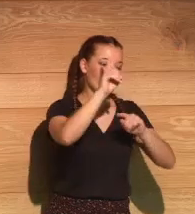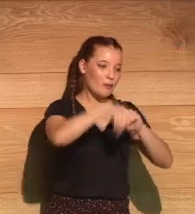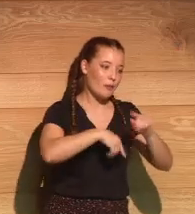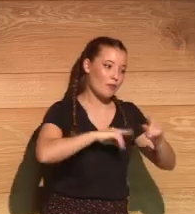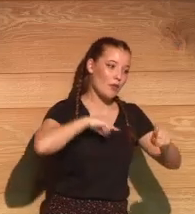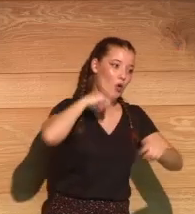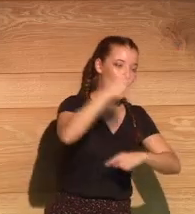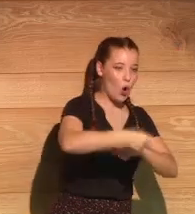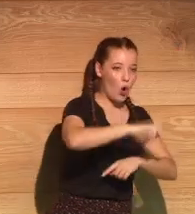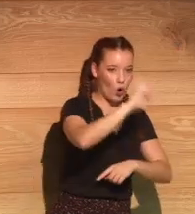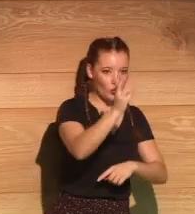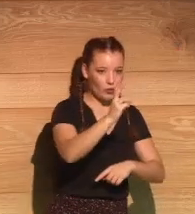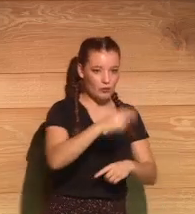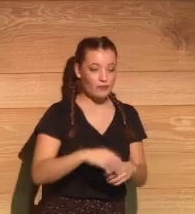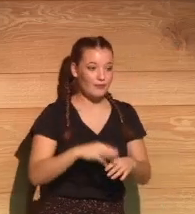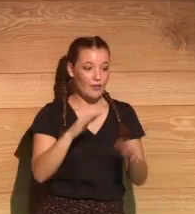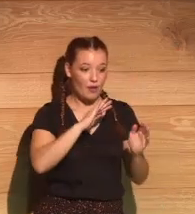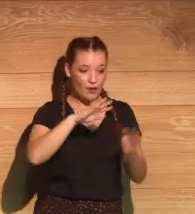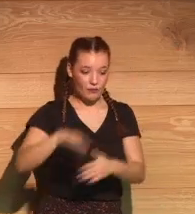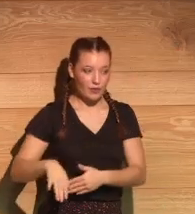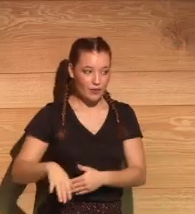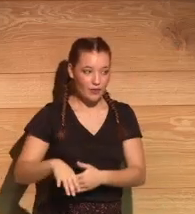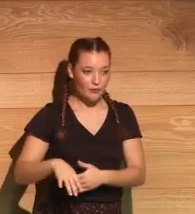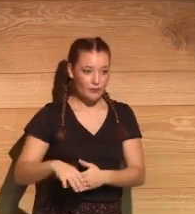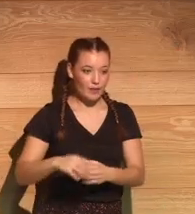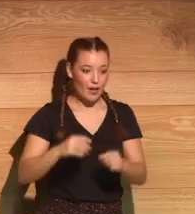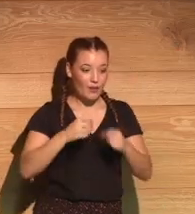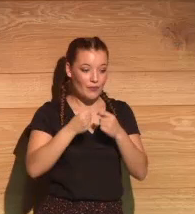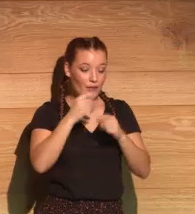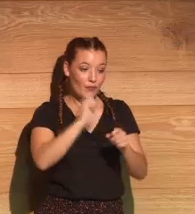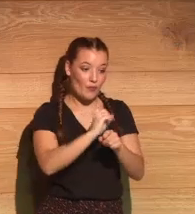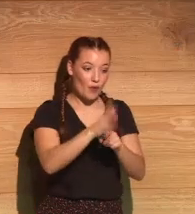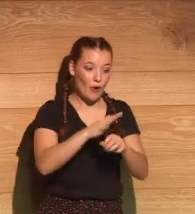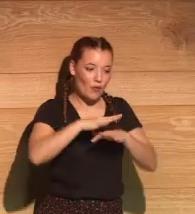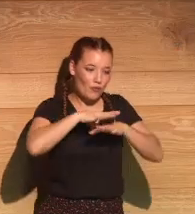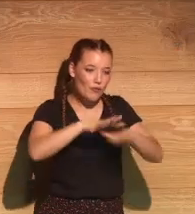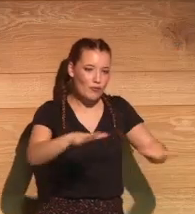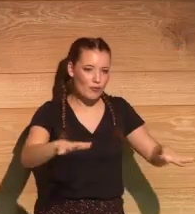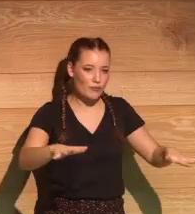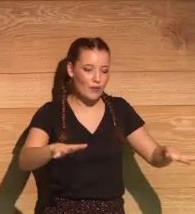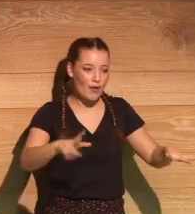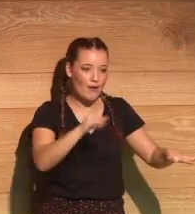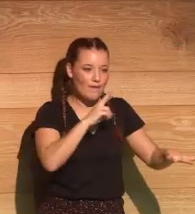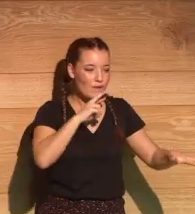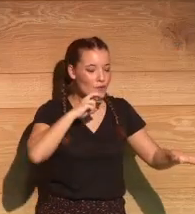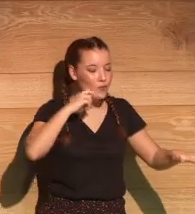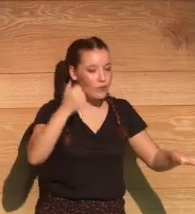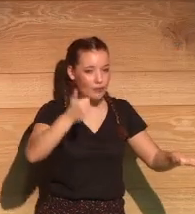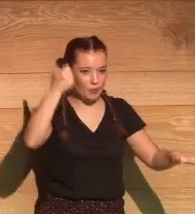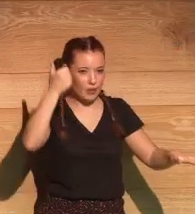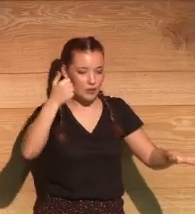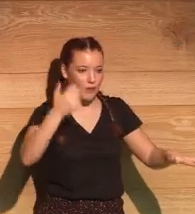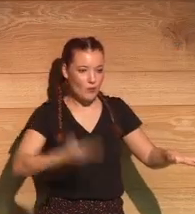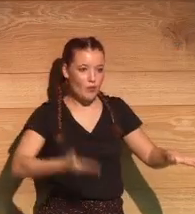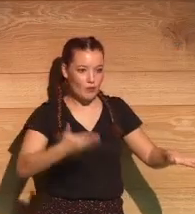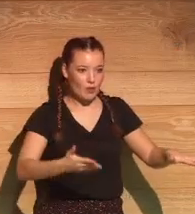¿no? Y al final esta pandemia pues ha revalorizado, yo creo, ha señalado la importancia de